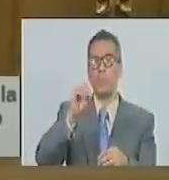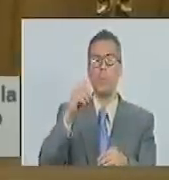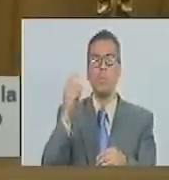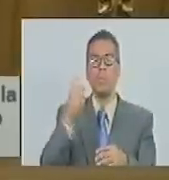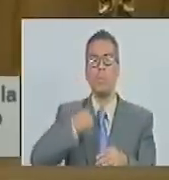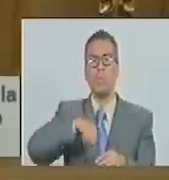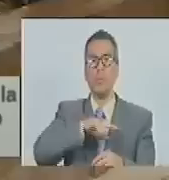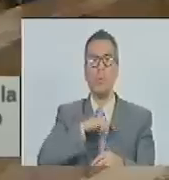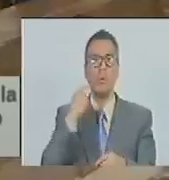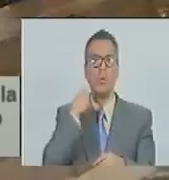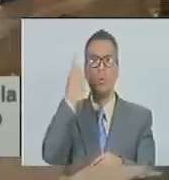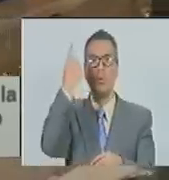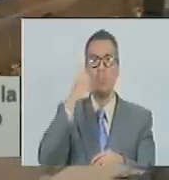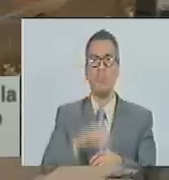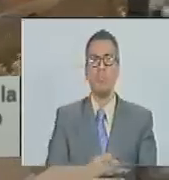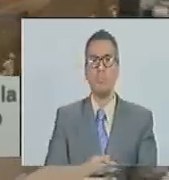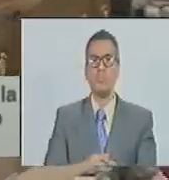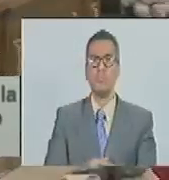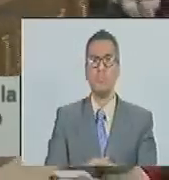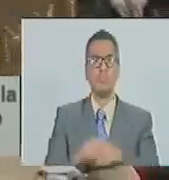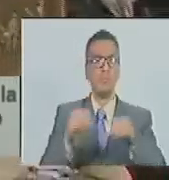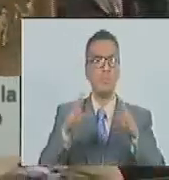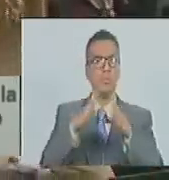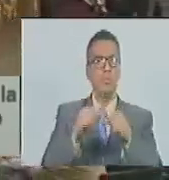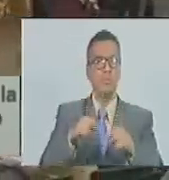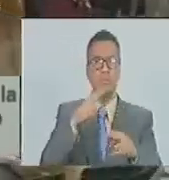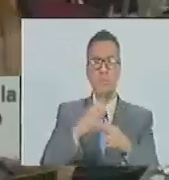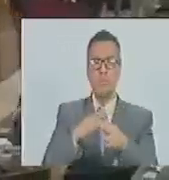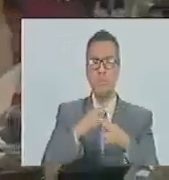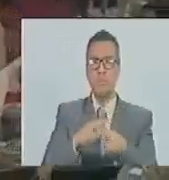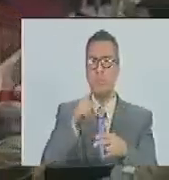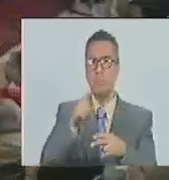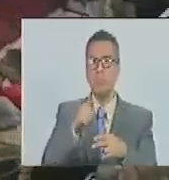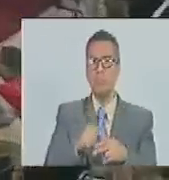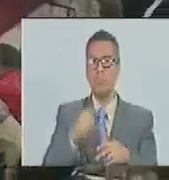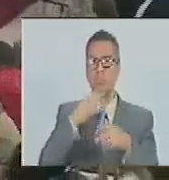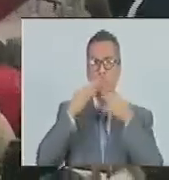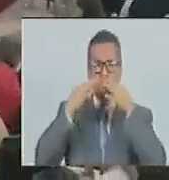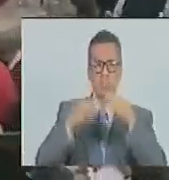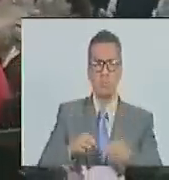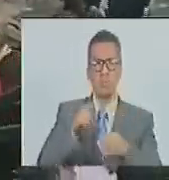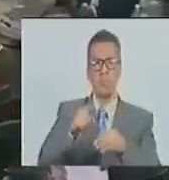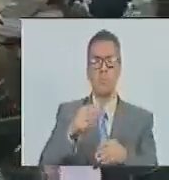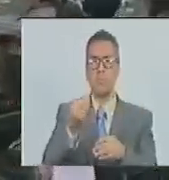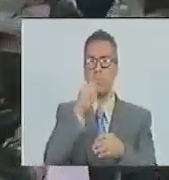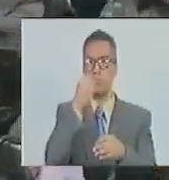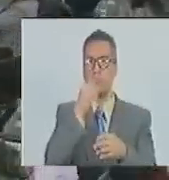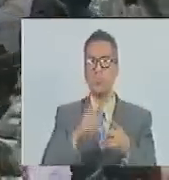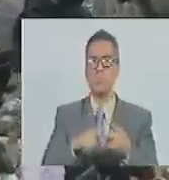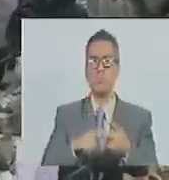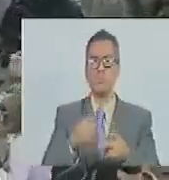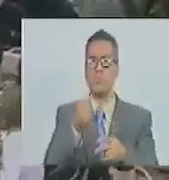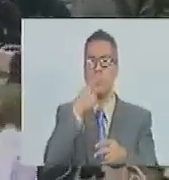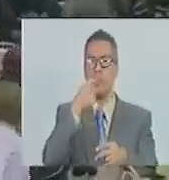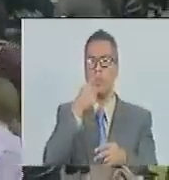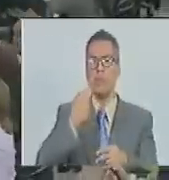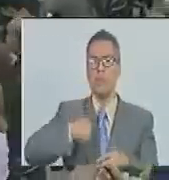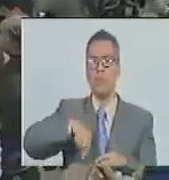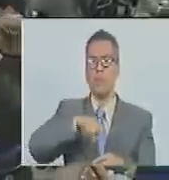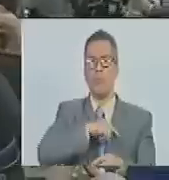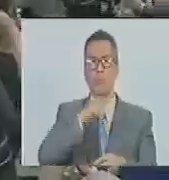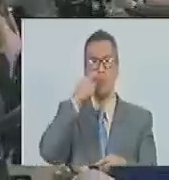héroe, que tomó todos los riesgos justamente para garantizar alimentos y medicinas a nuestro